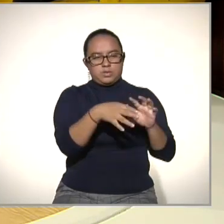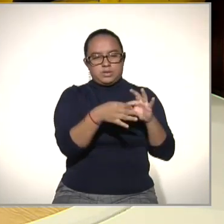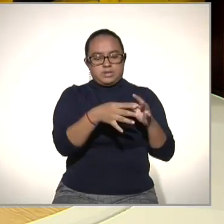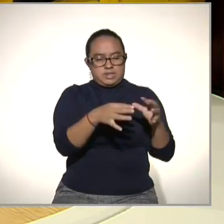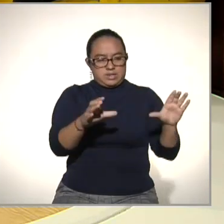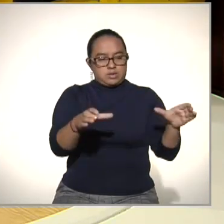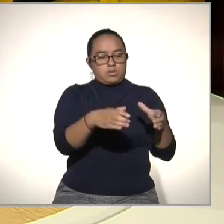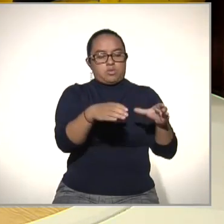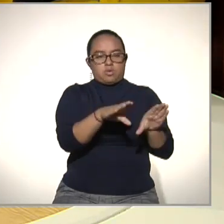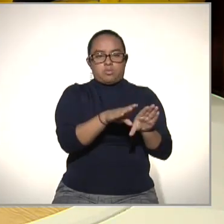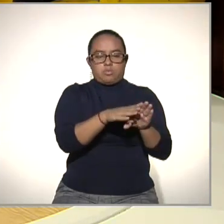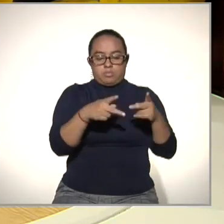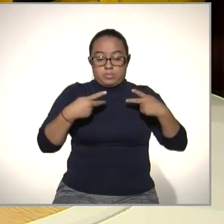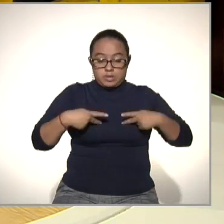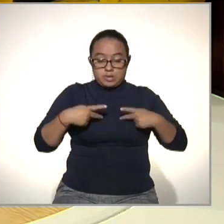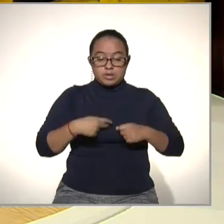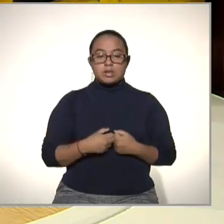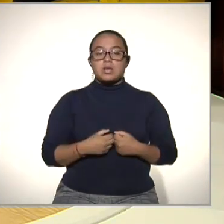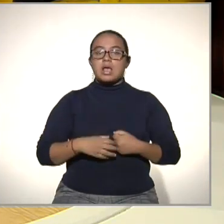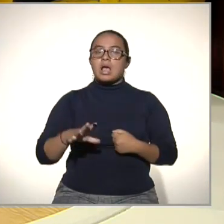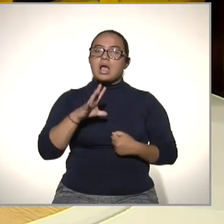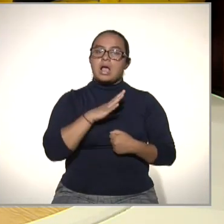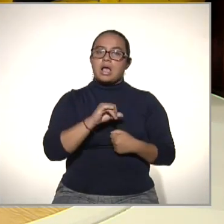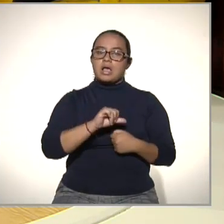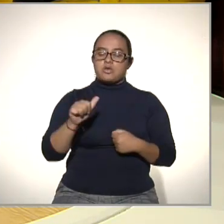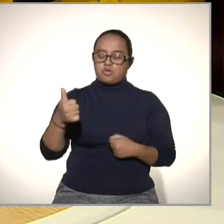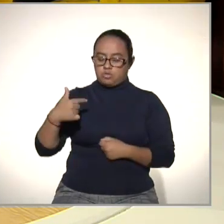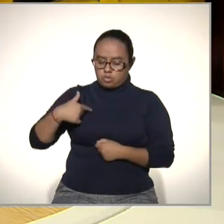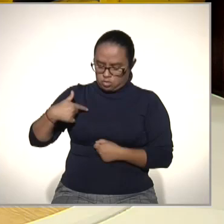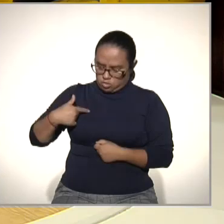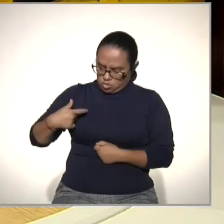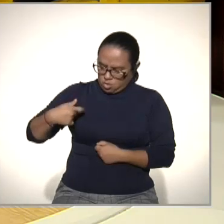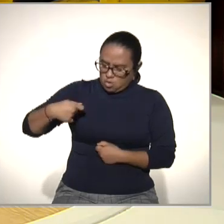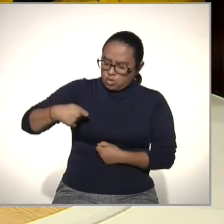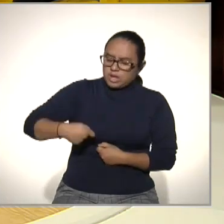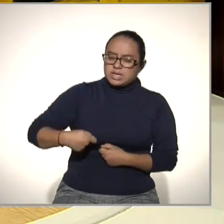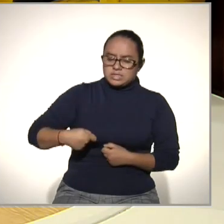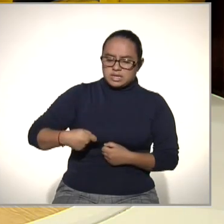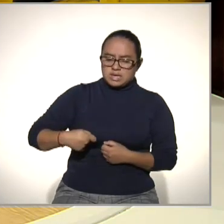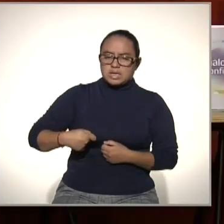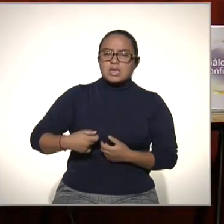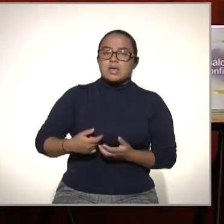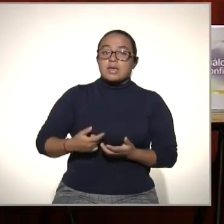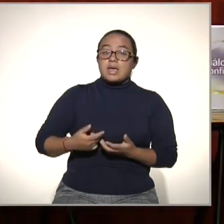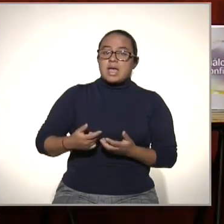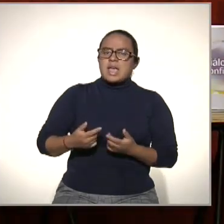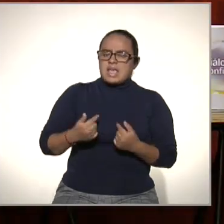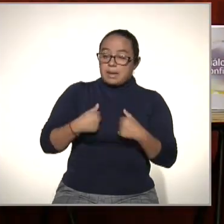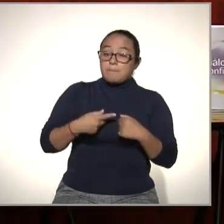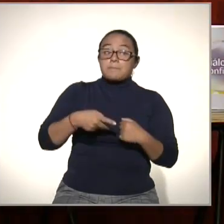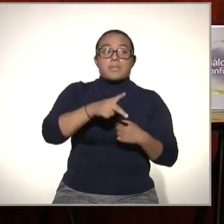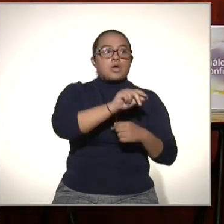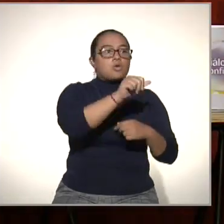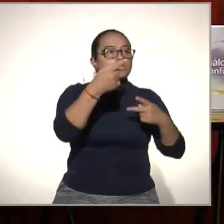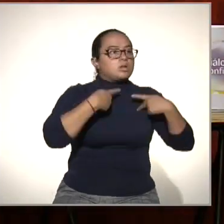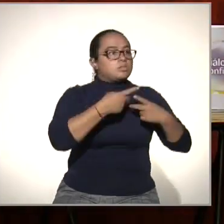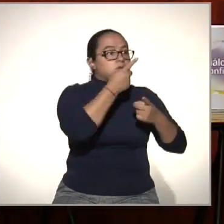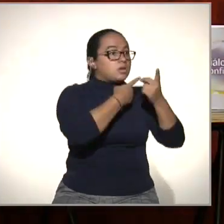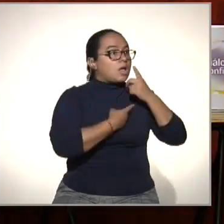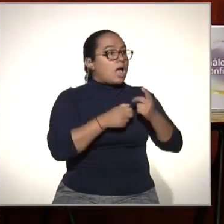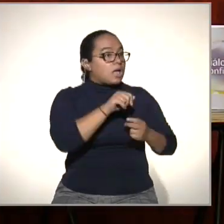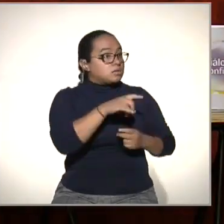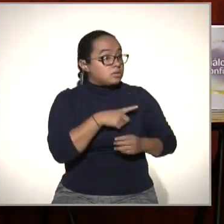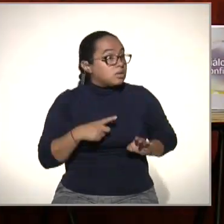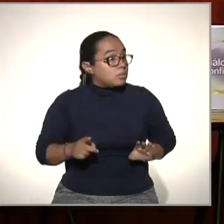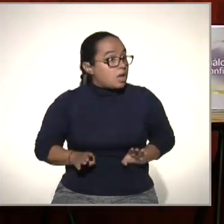hay como la contraposición del quién soy con el quién debo ser. Nos vamos creando